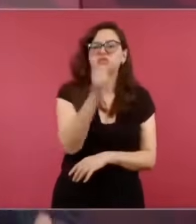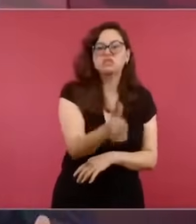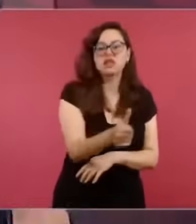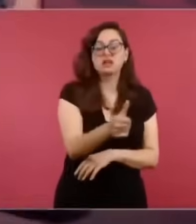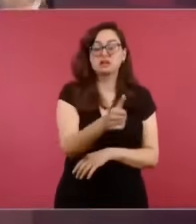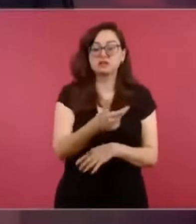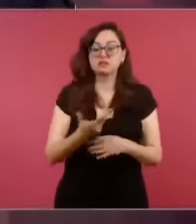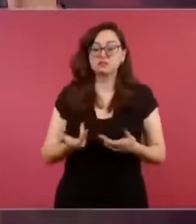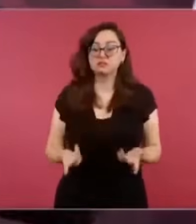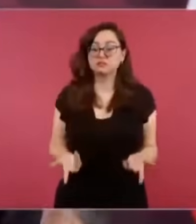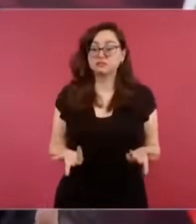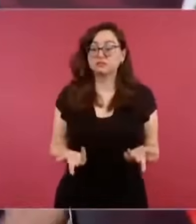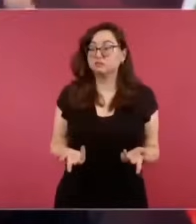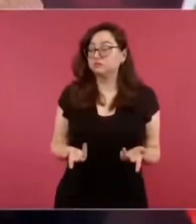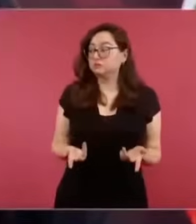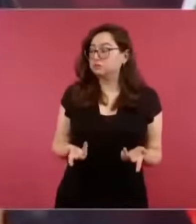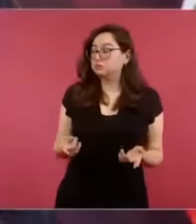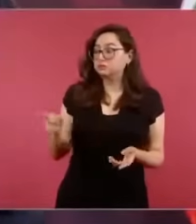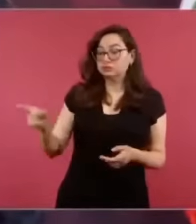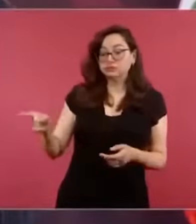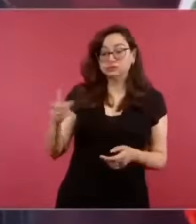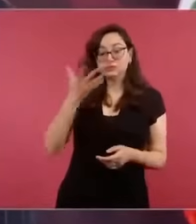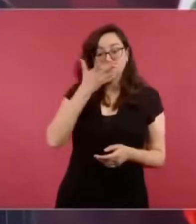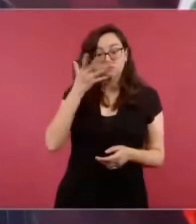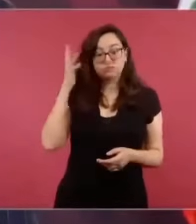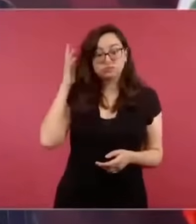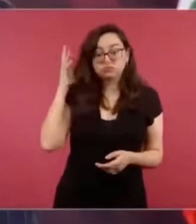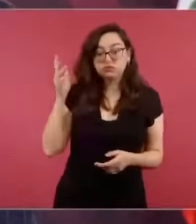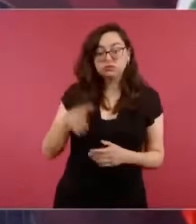del doble rasero.